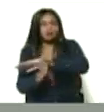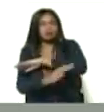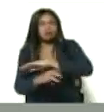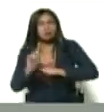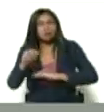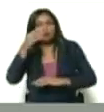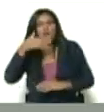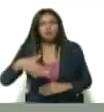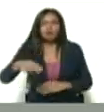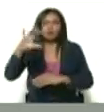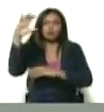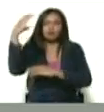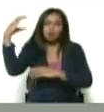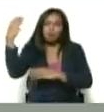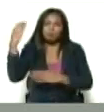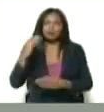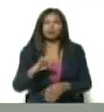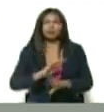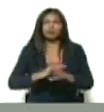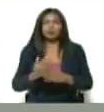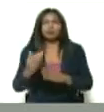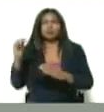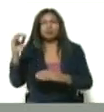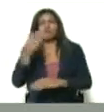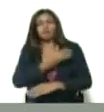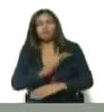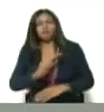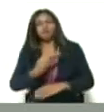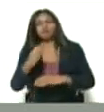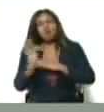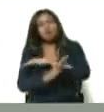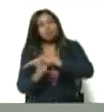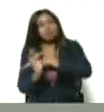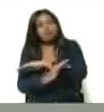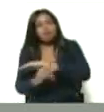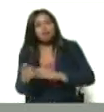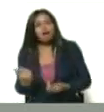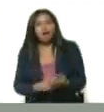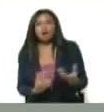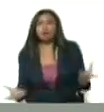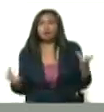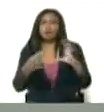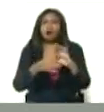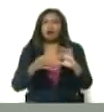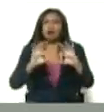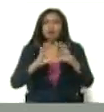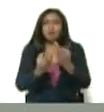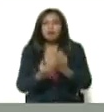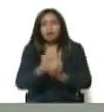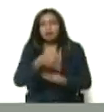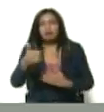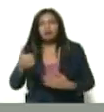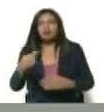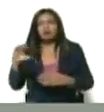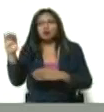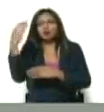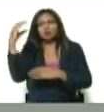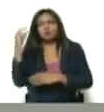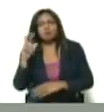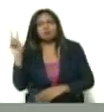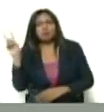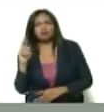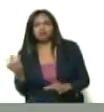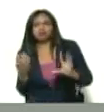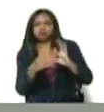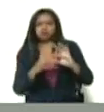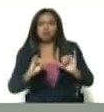también con el pueblo colombiano, porque esa frontera es una frontera realmente de hermandad. Ahí las familias son familias colombo-venezolanas.